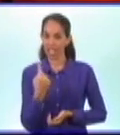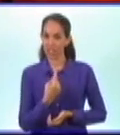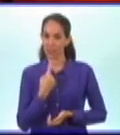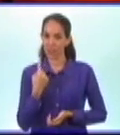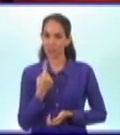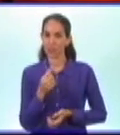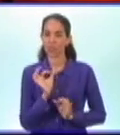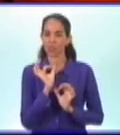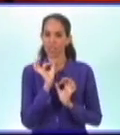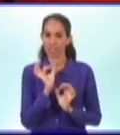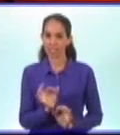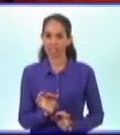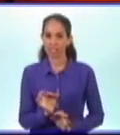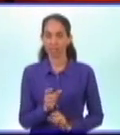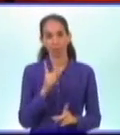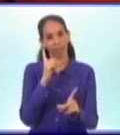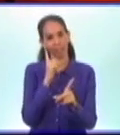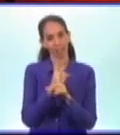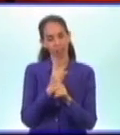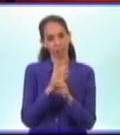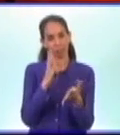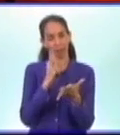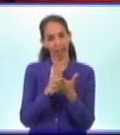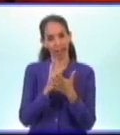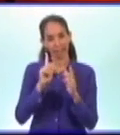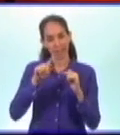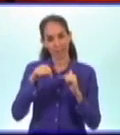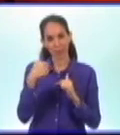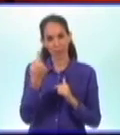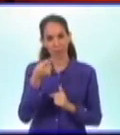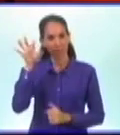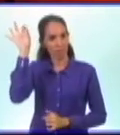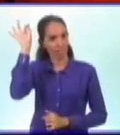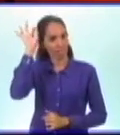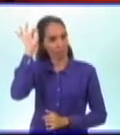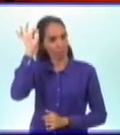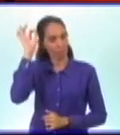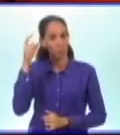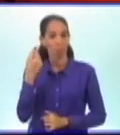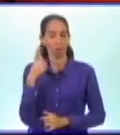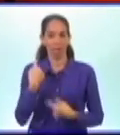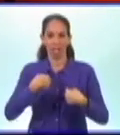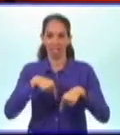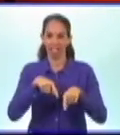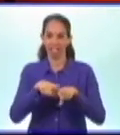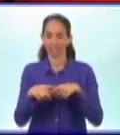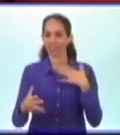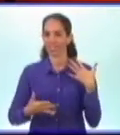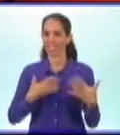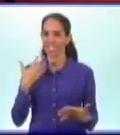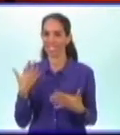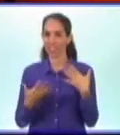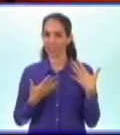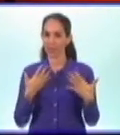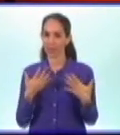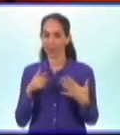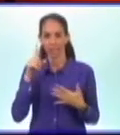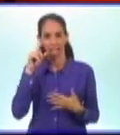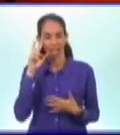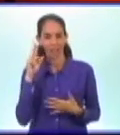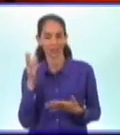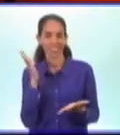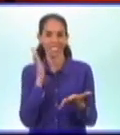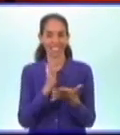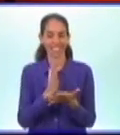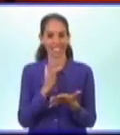siempre, nos estaremos encontrando en una próxima emisión para juntos disfrutar de este tiempo televisivo que ha sido diseñado para el